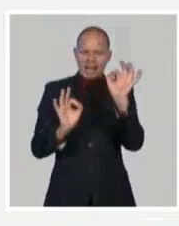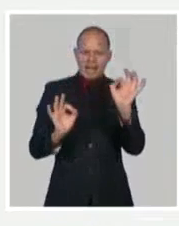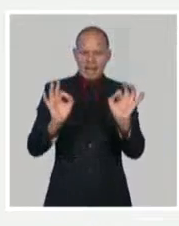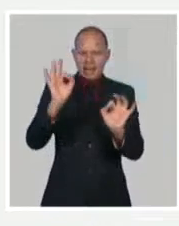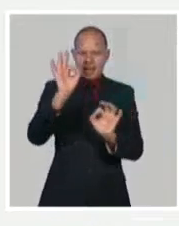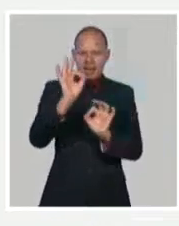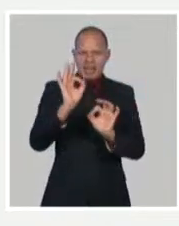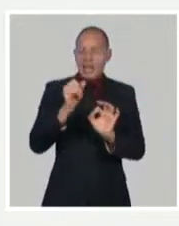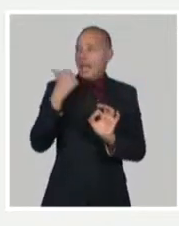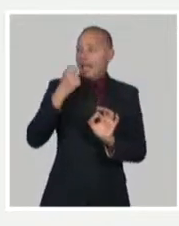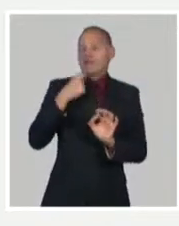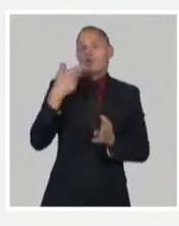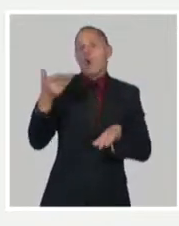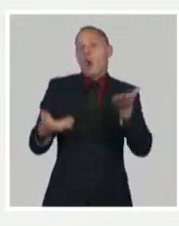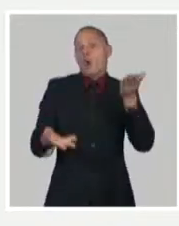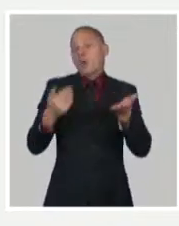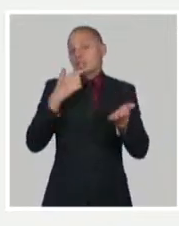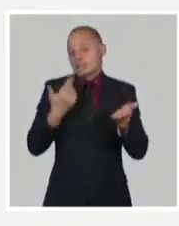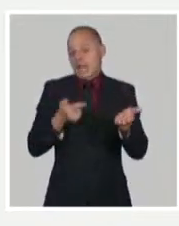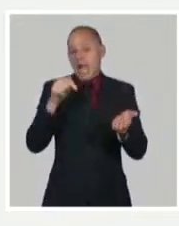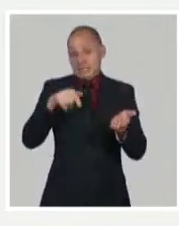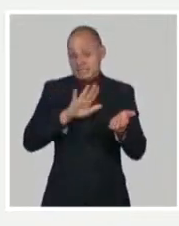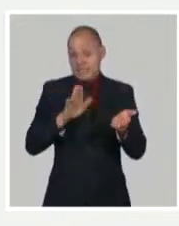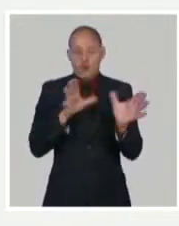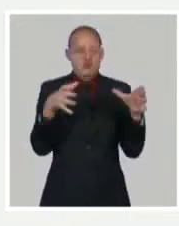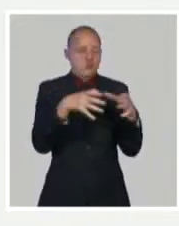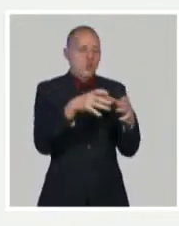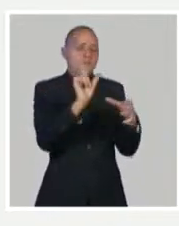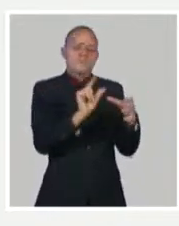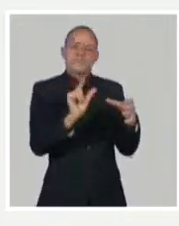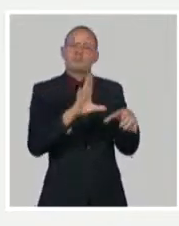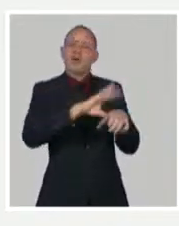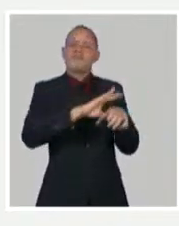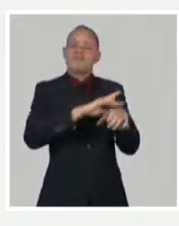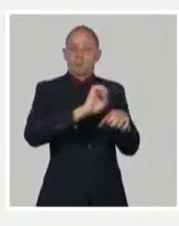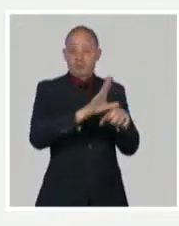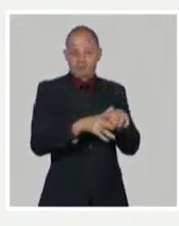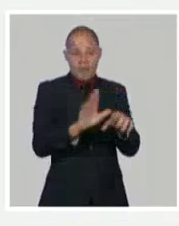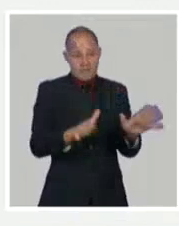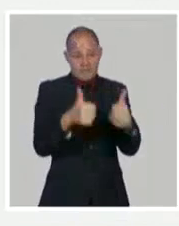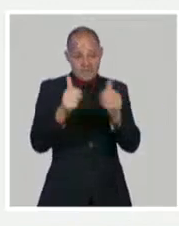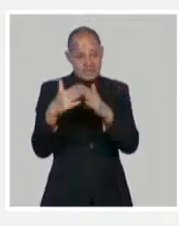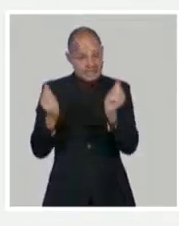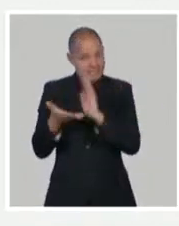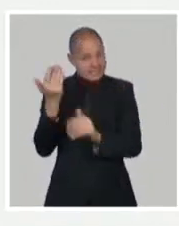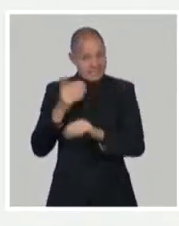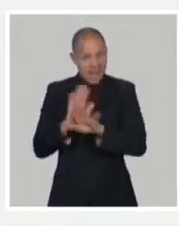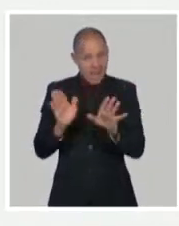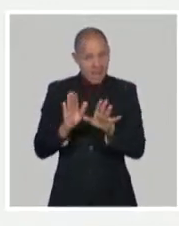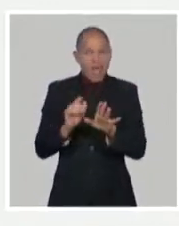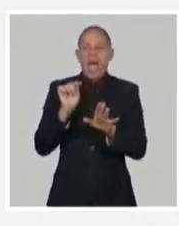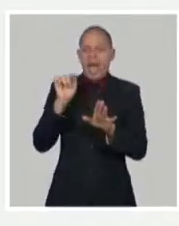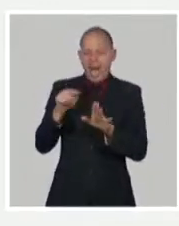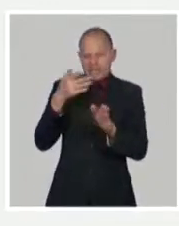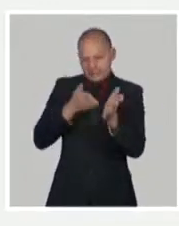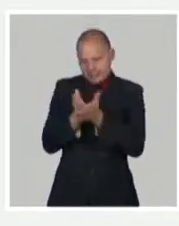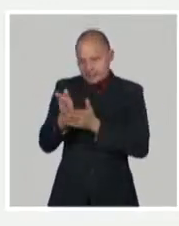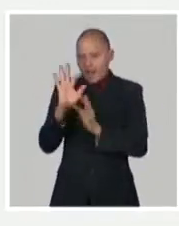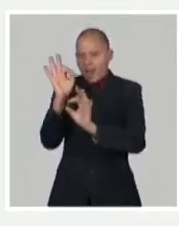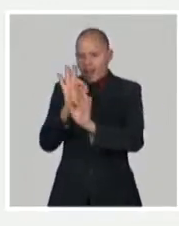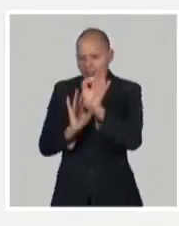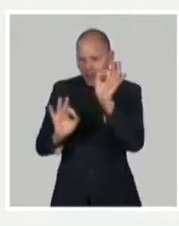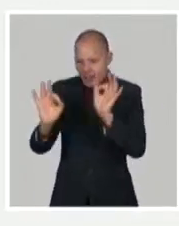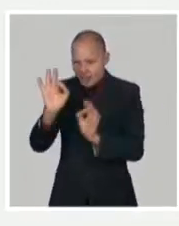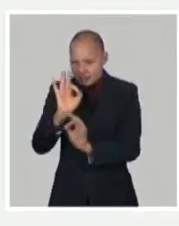convalecientes cubanos que se ha creado a partir de los esfuerzos de varias instituciones, fundamentalmente el Centro Nacional de Genética Médica,